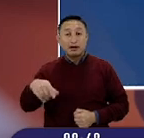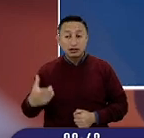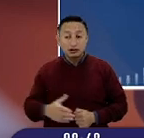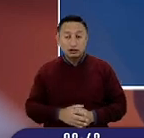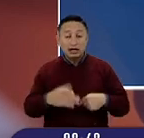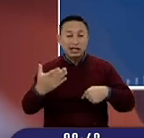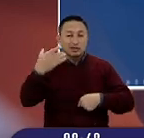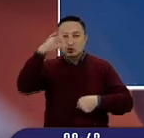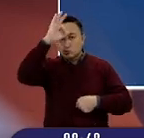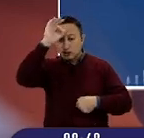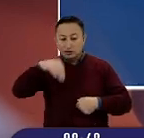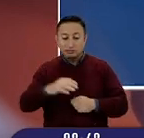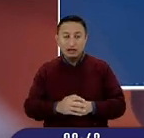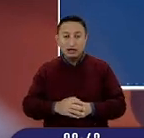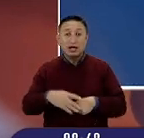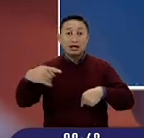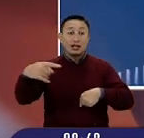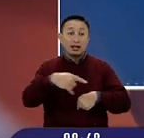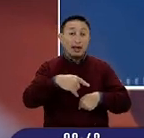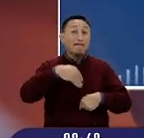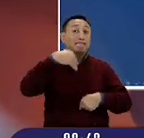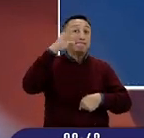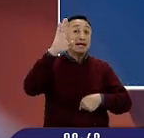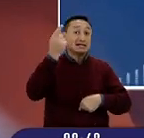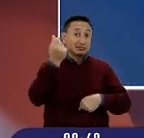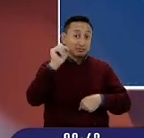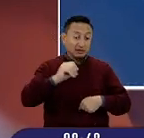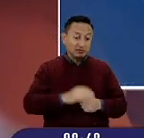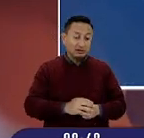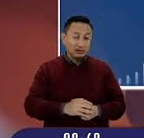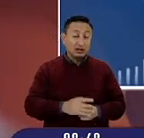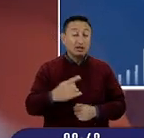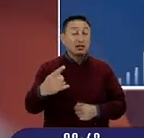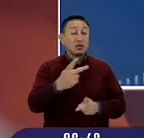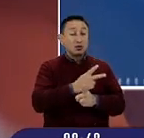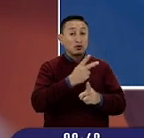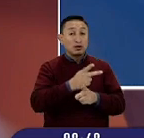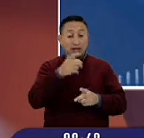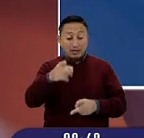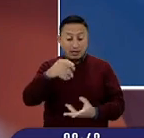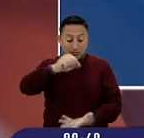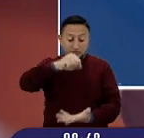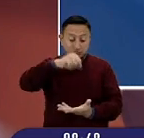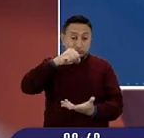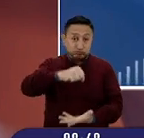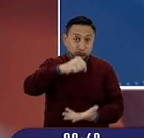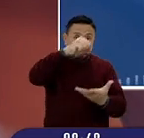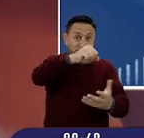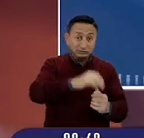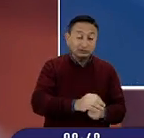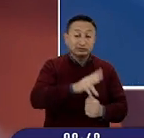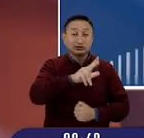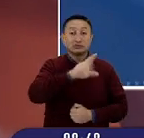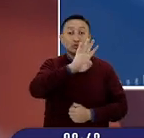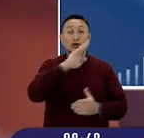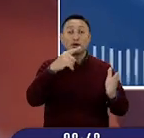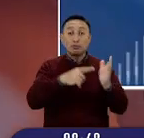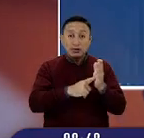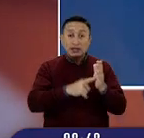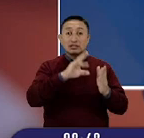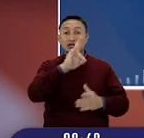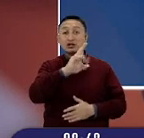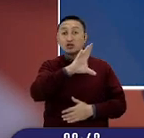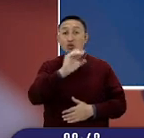por un importe o valor superior al permitido. Tenga presente que el valor de la mercadería que se le va a entregar es de